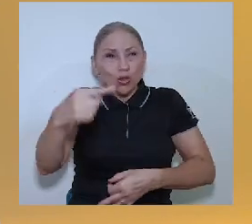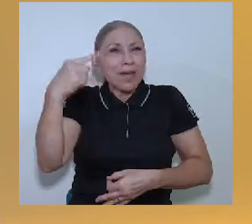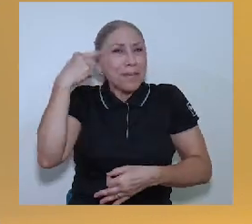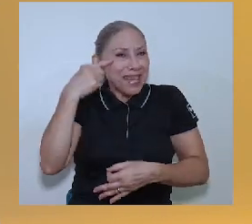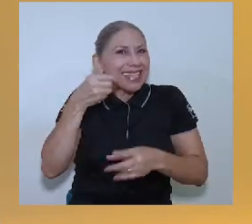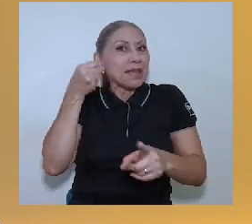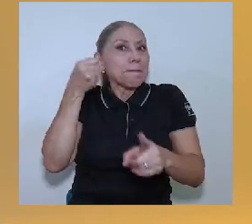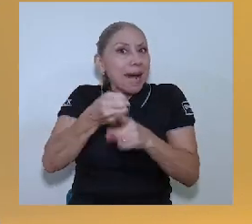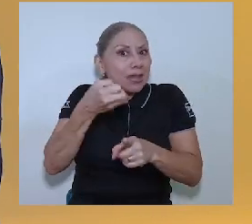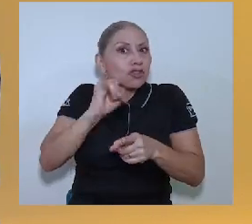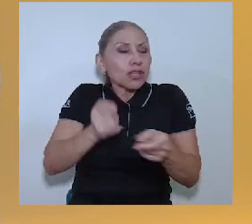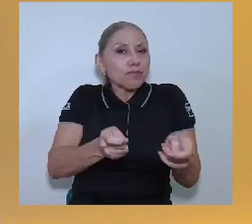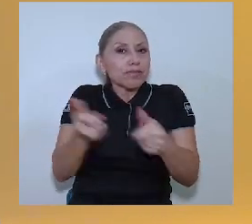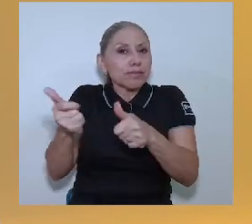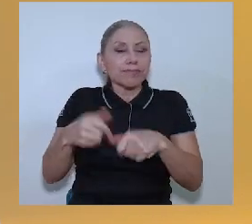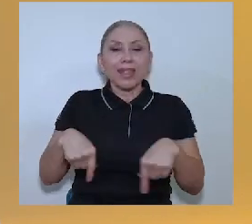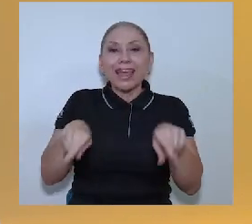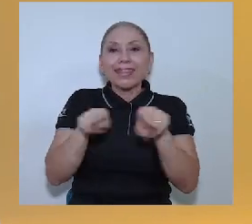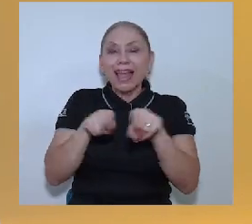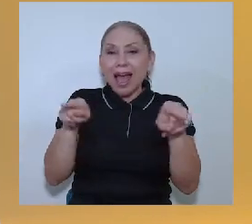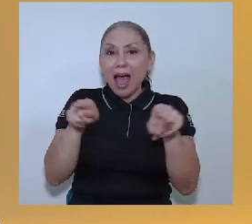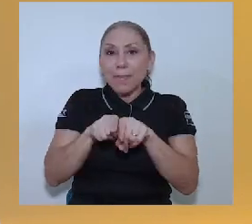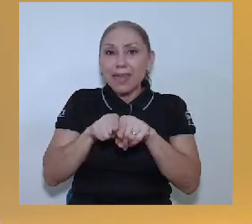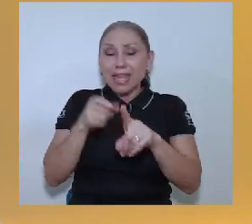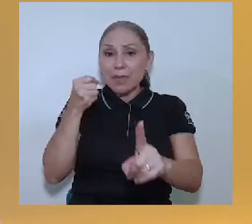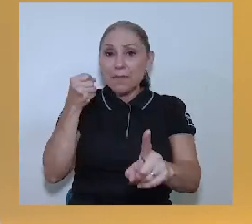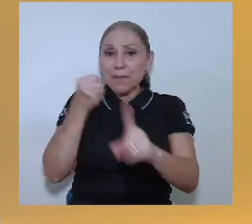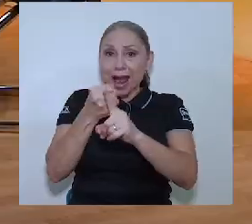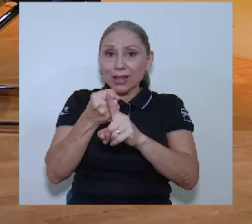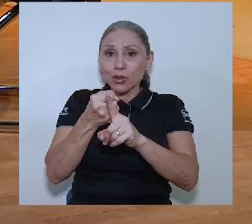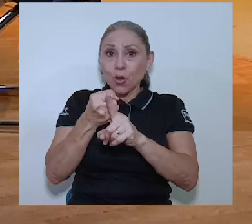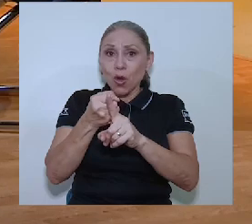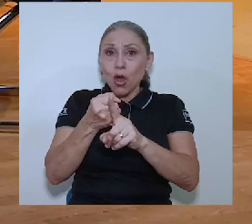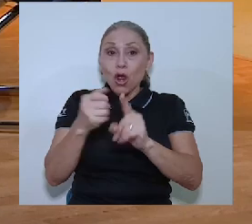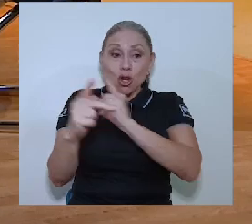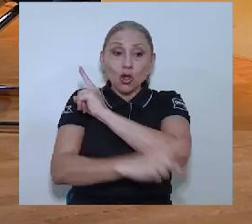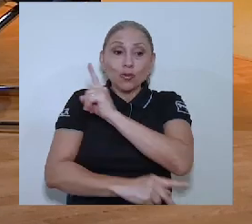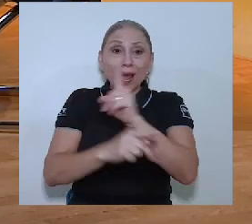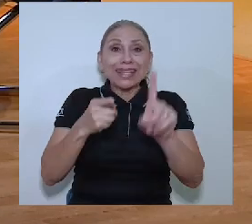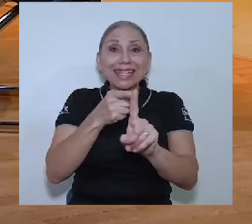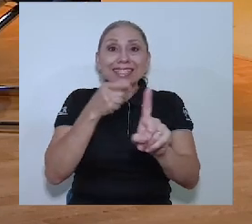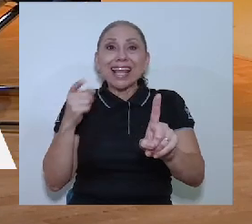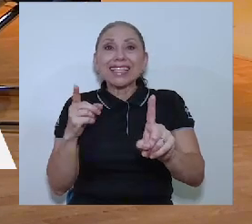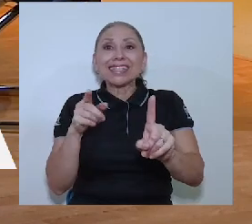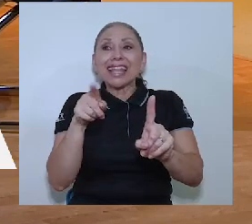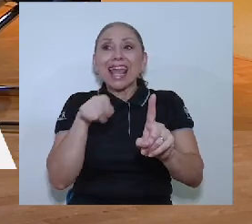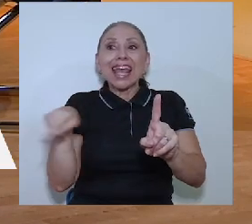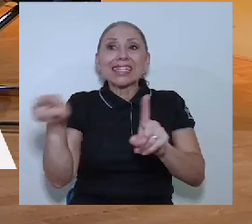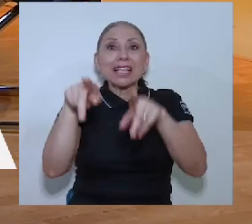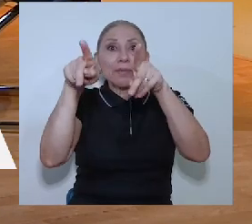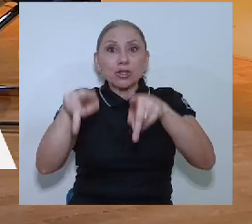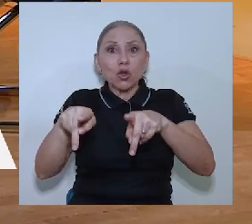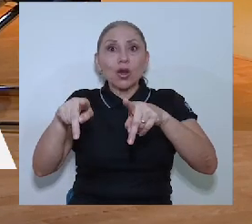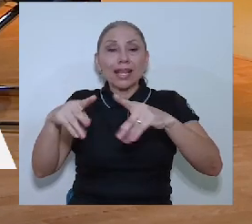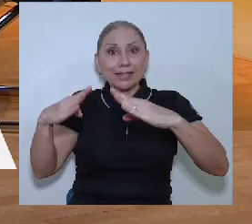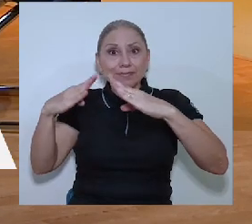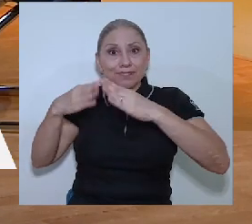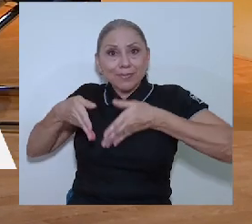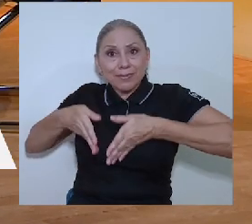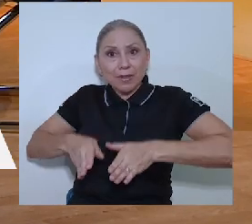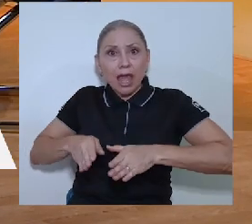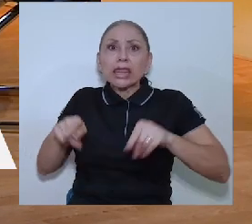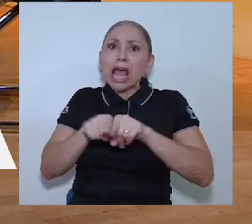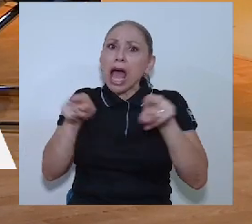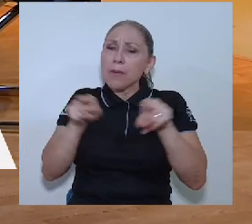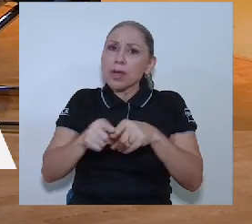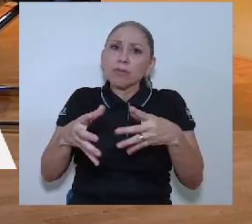el impacto sobre los países de origen a los cuales eventualmente regresaría esta gente también sería muy grande. Imagínese que